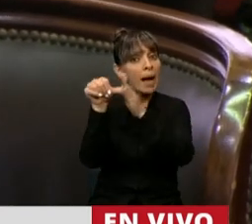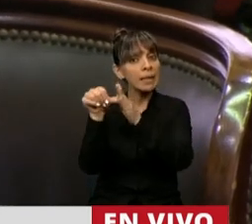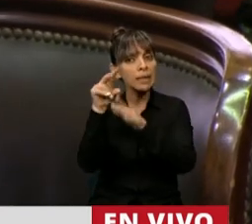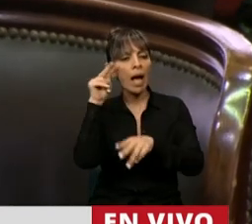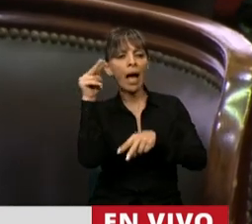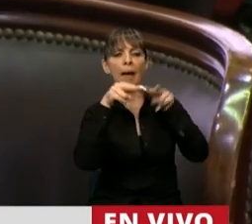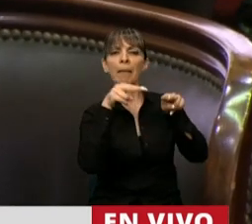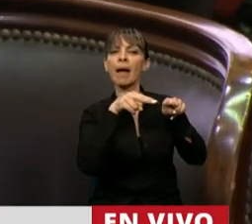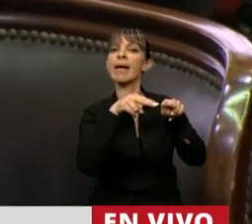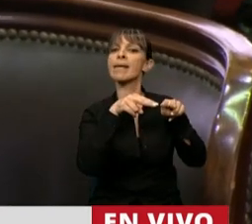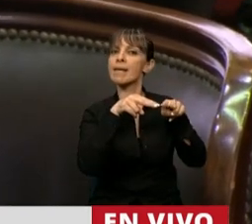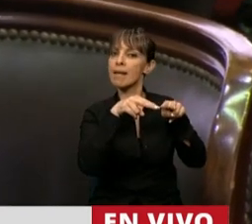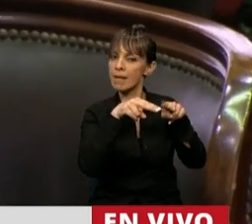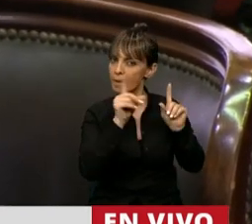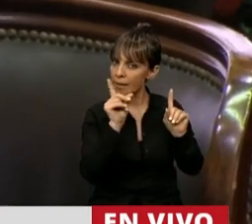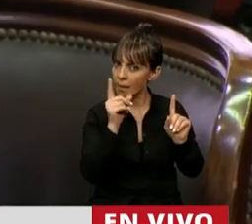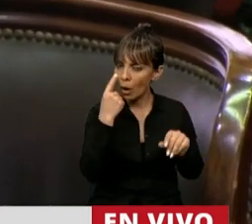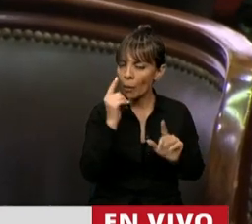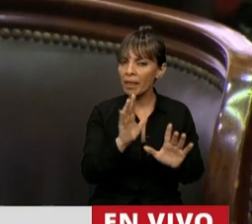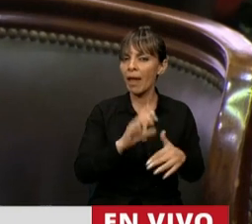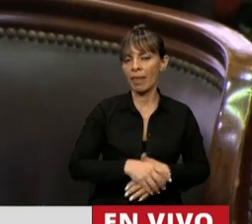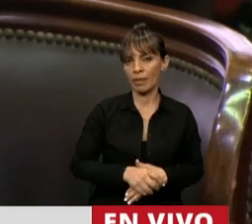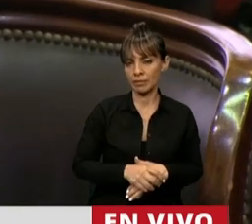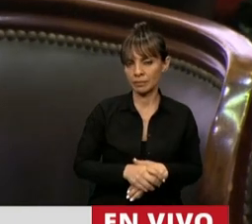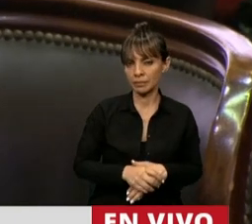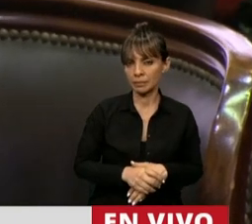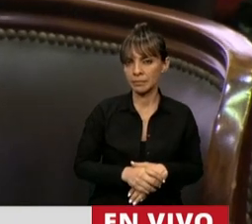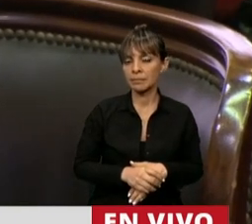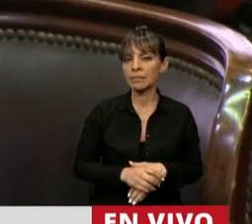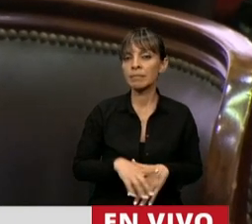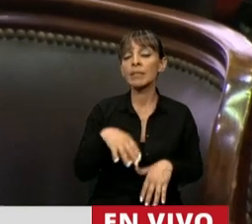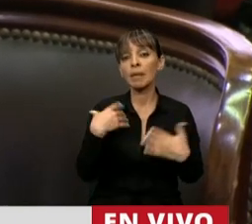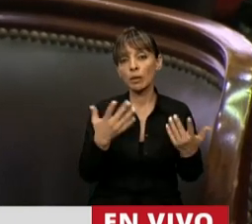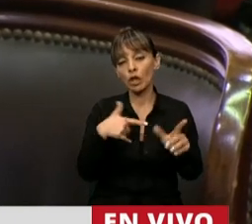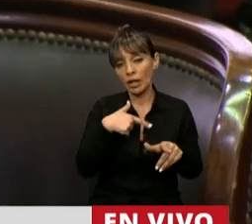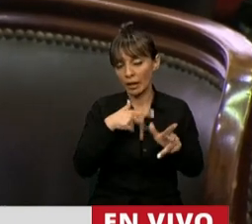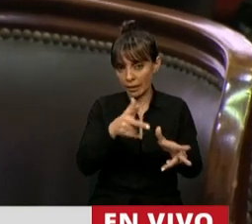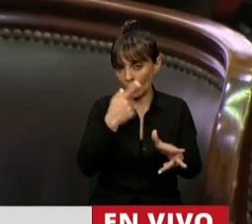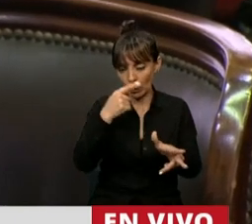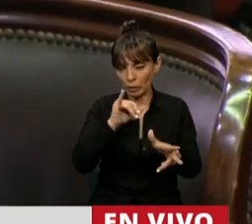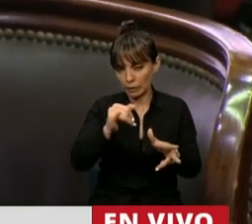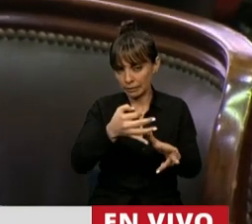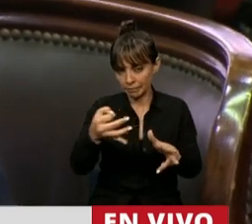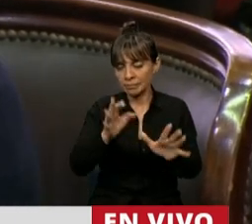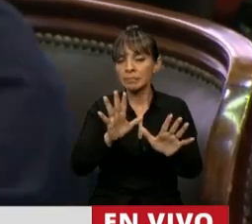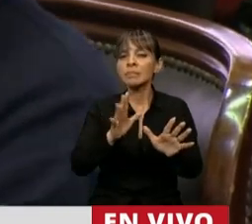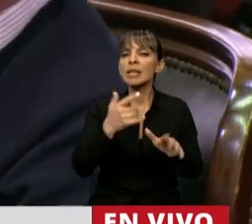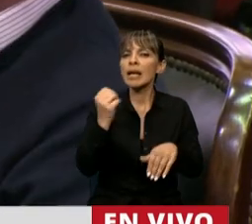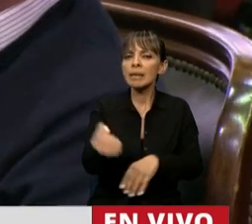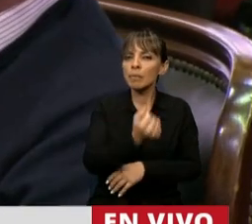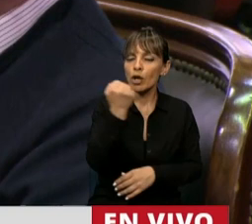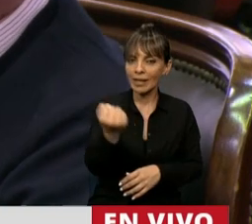dando esta estrategia. Y en ese aspecto, presidente, y con esto sí ya termino, es